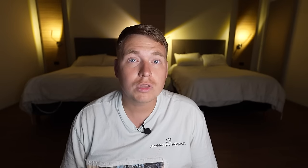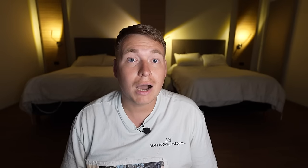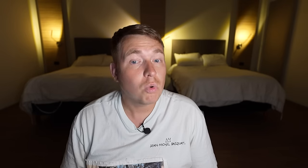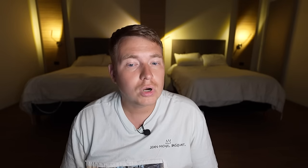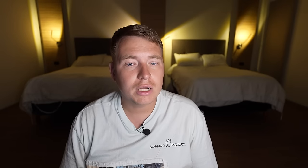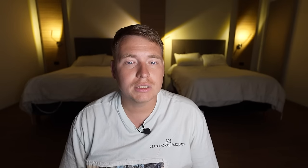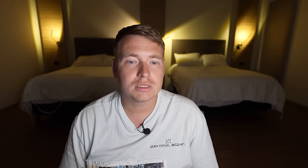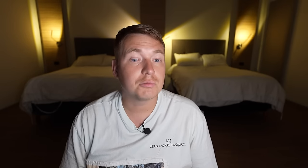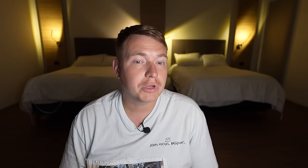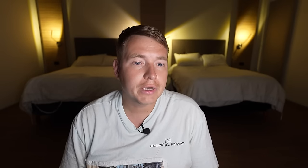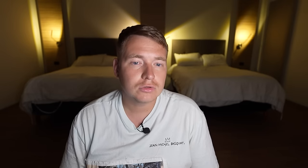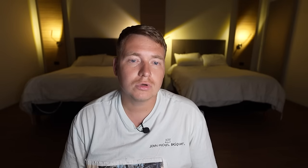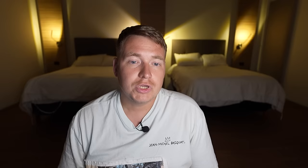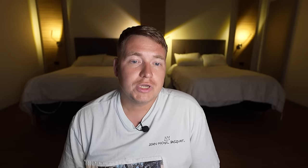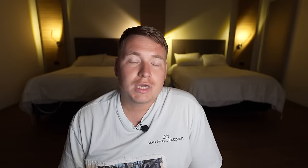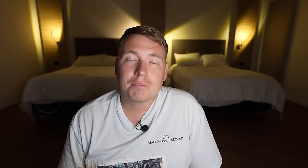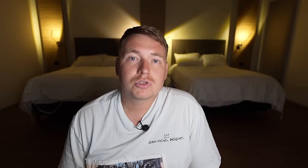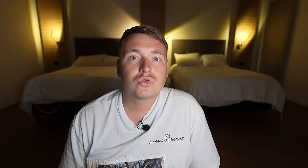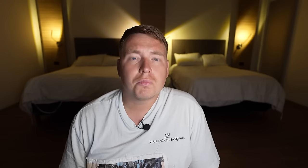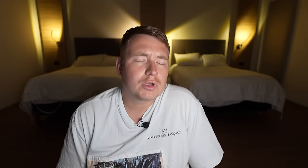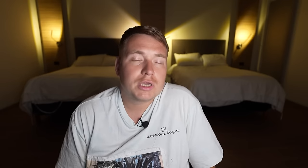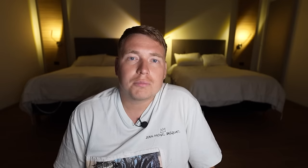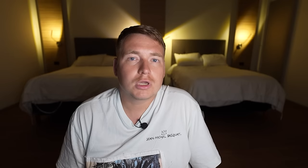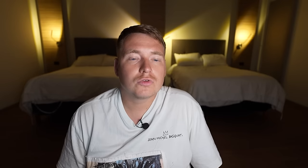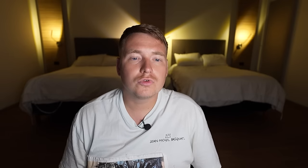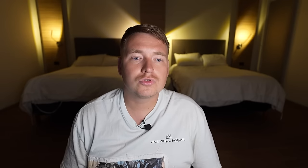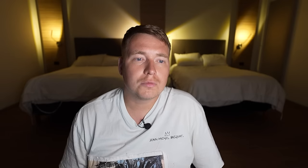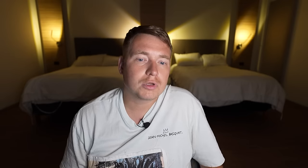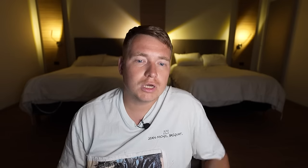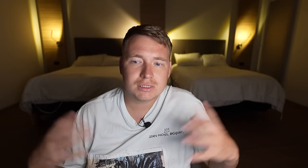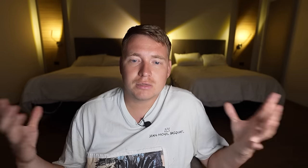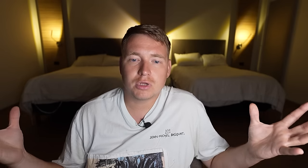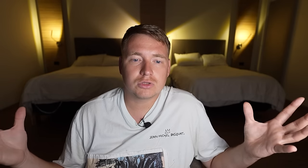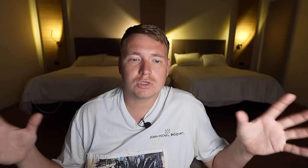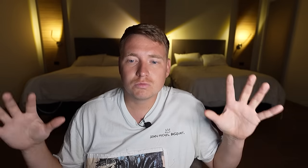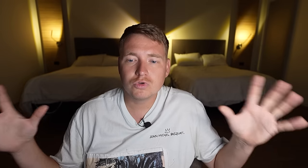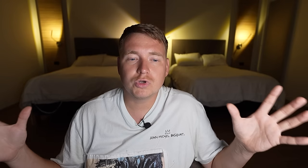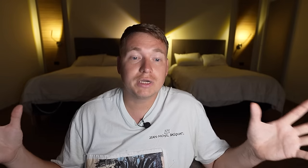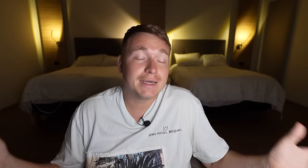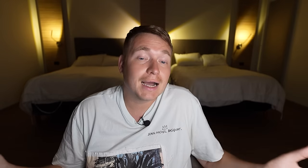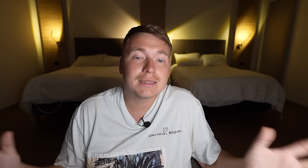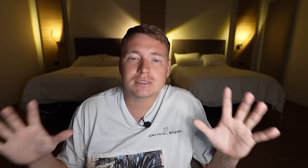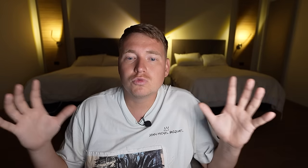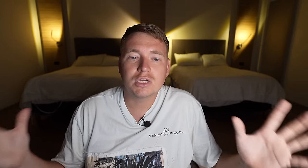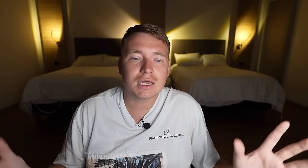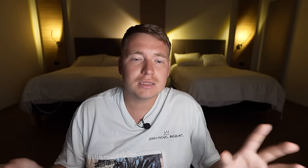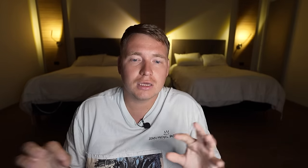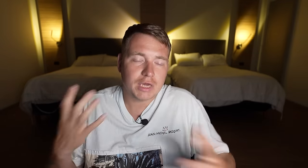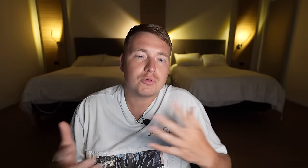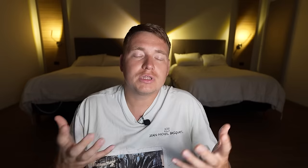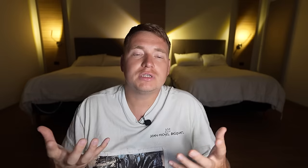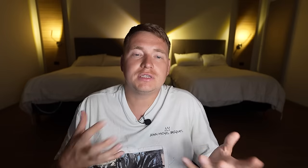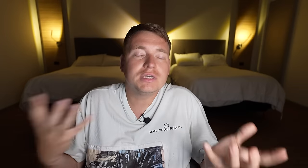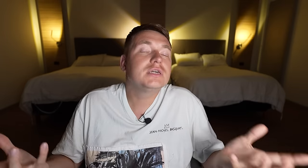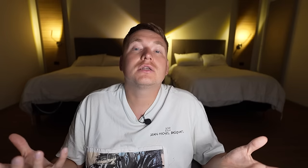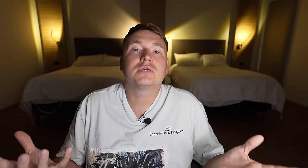funciona ahora este proyecto Y qué pasó Por qué por qué no funciona porque este proyecto es muy muy gigante es muy grande